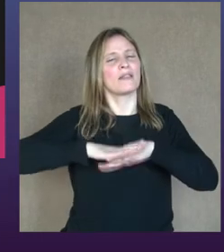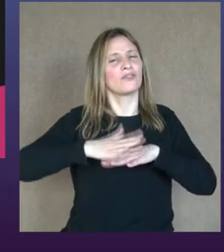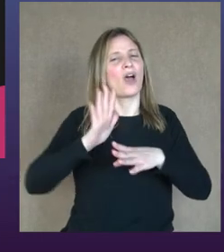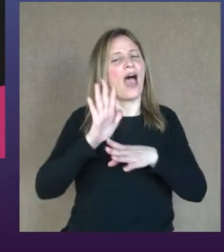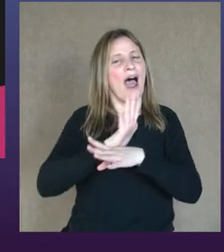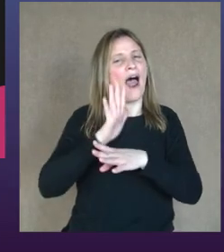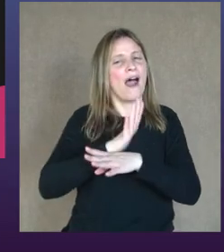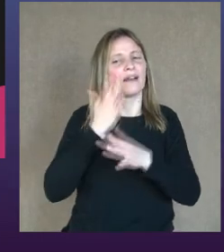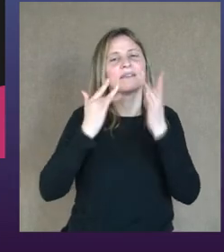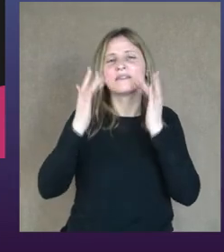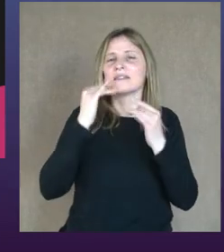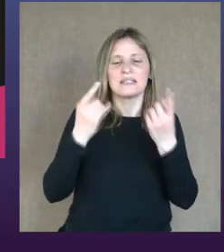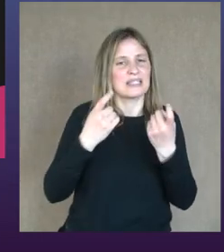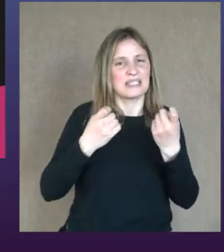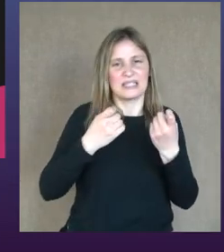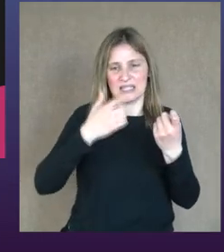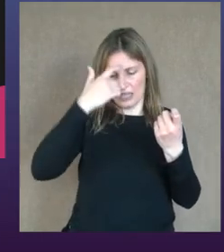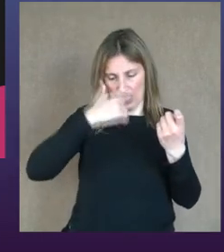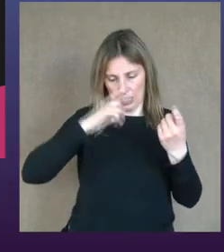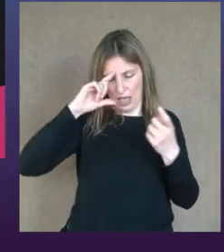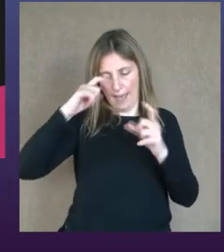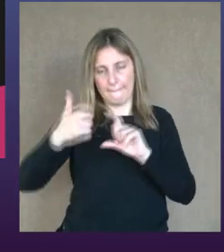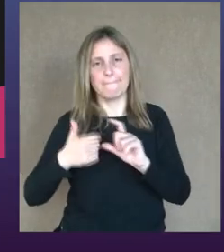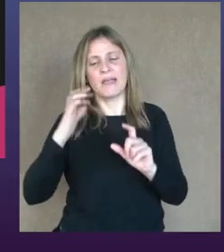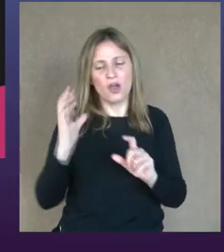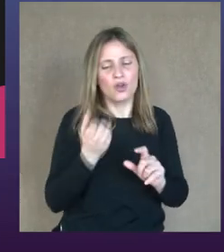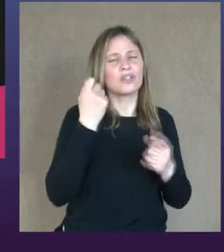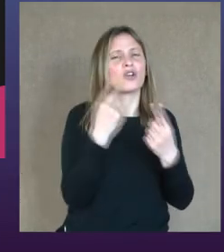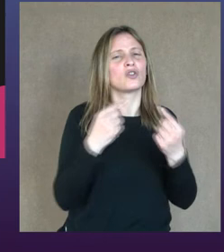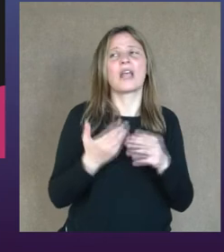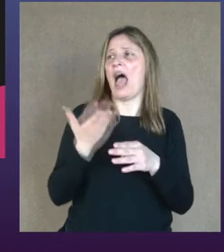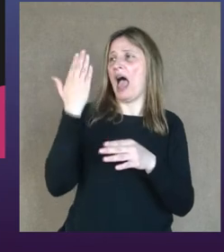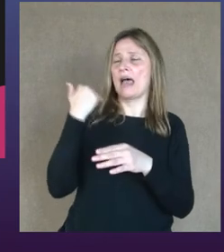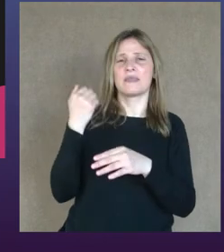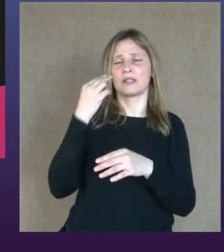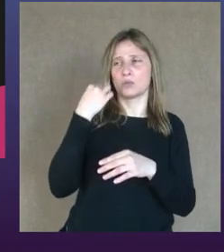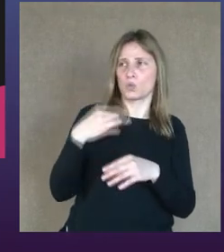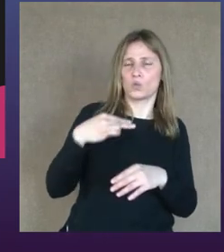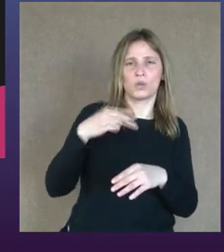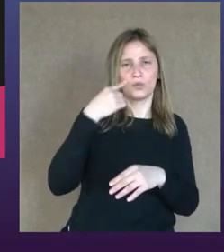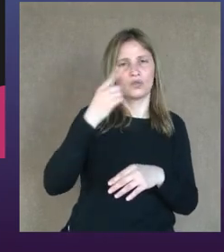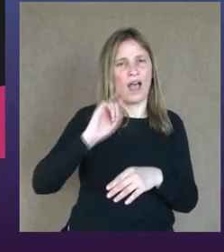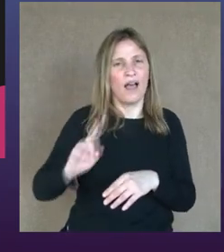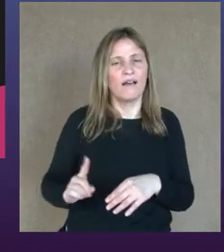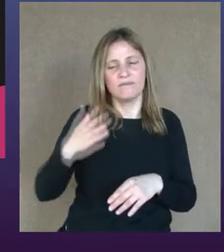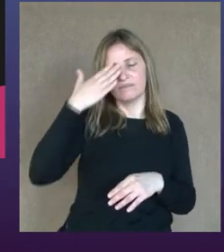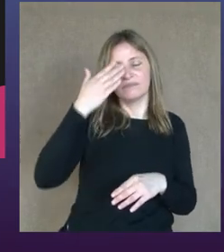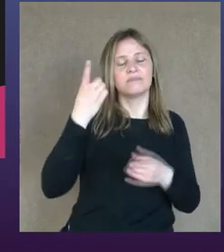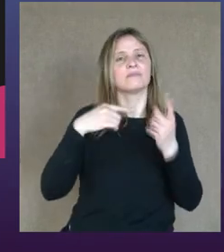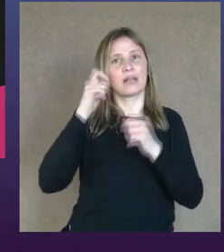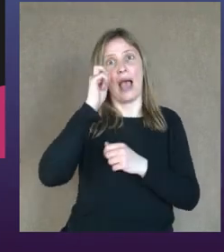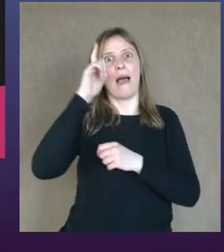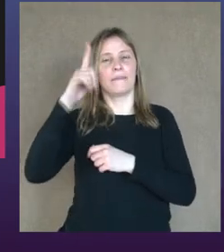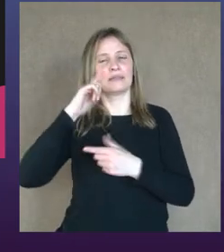que encontrarse, yo a nivel humano he encontrado cosas que no hubiera tenido la oportunidad antes de tenerla. He tenido la capacidad de